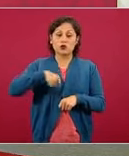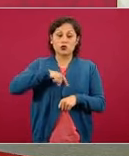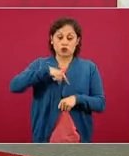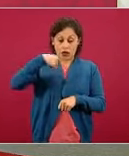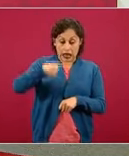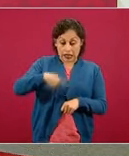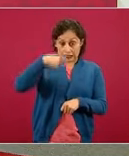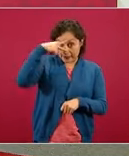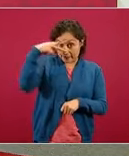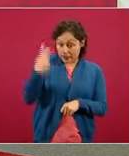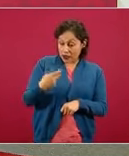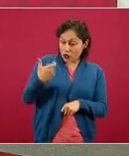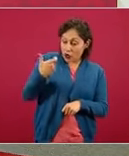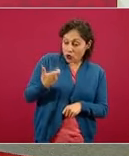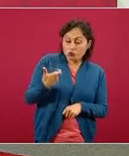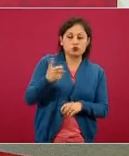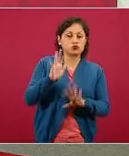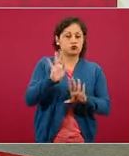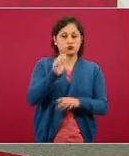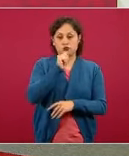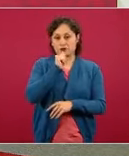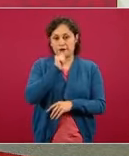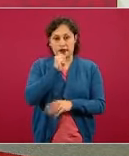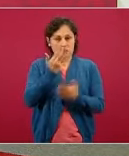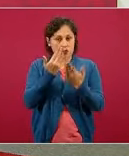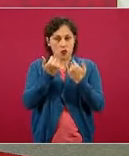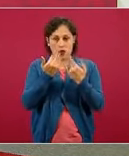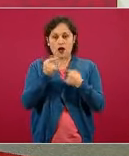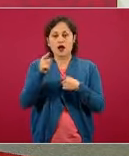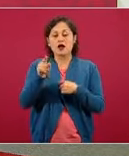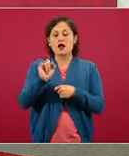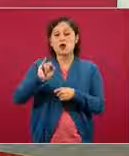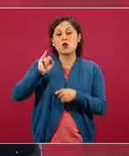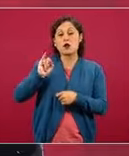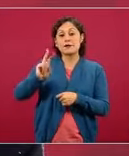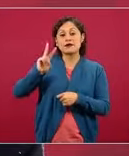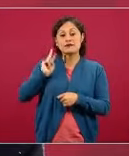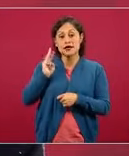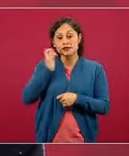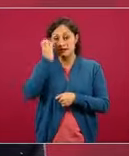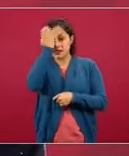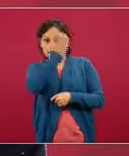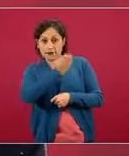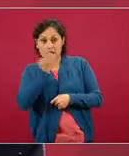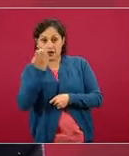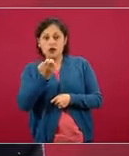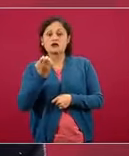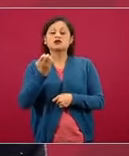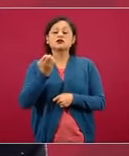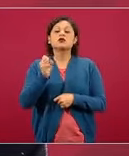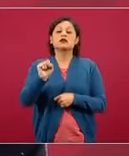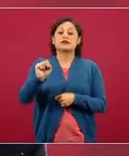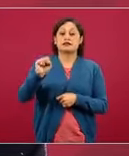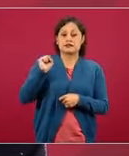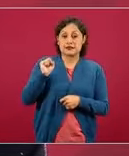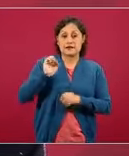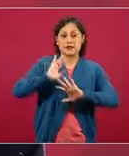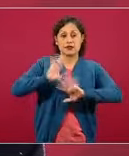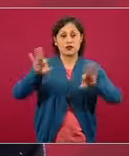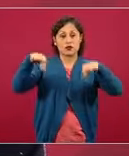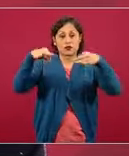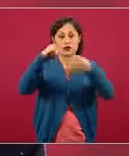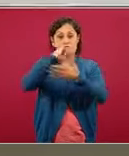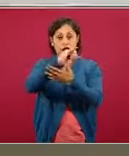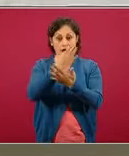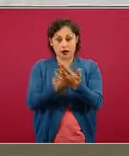México, apenas con la evaluación que se llevó a cabo precisamente entre el jueves y el viernes. El día sábado se emitió ya el oficio